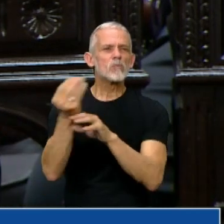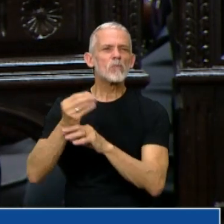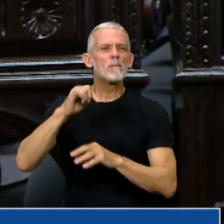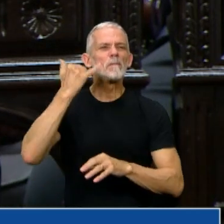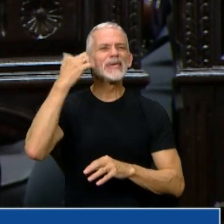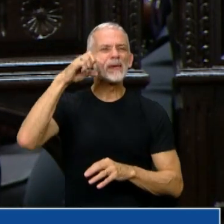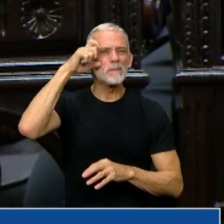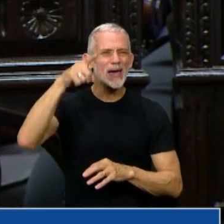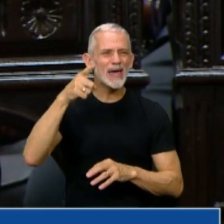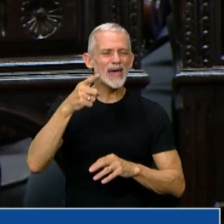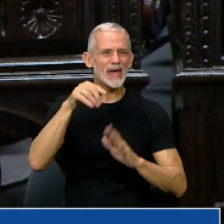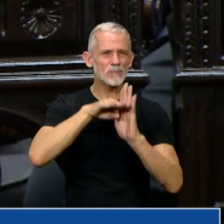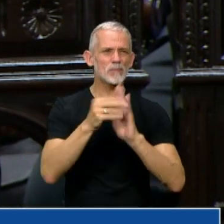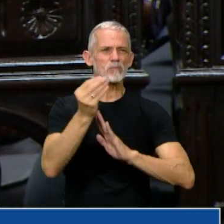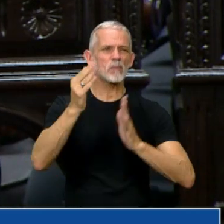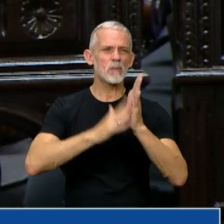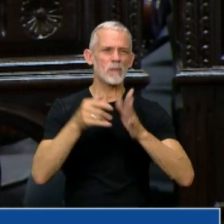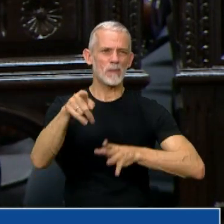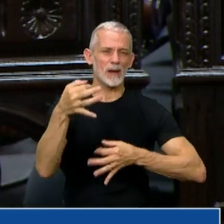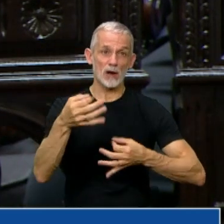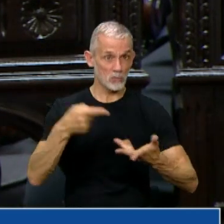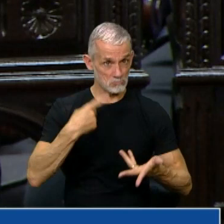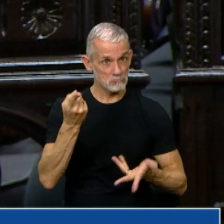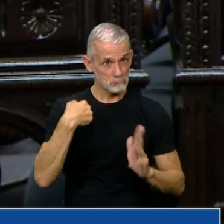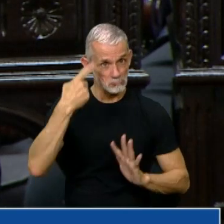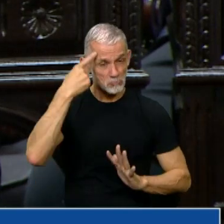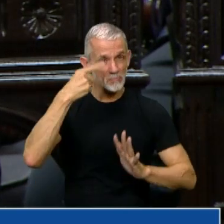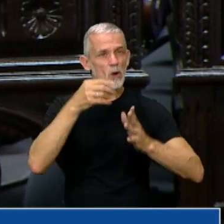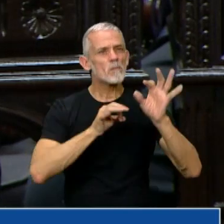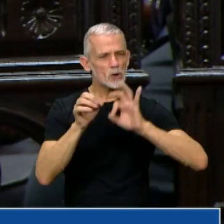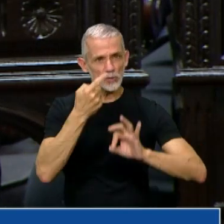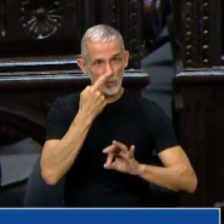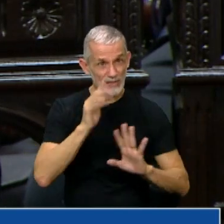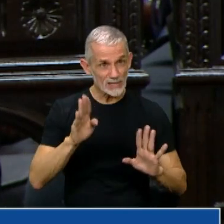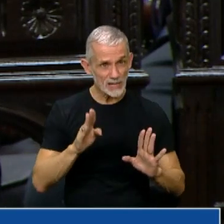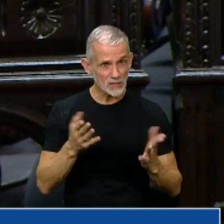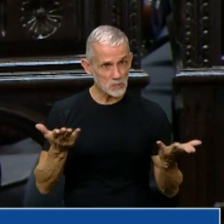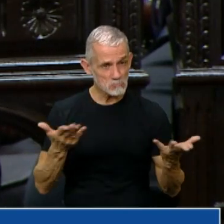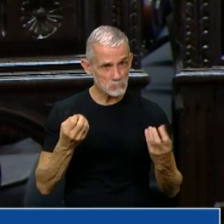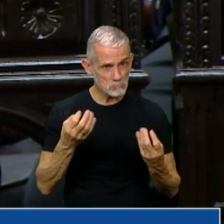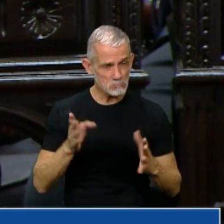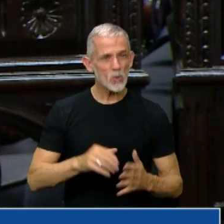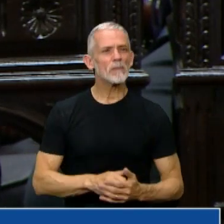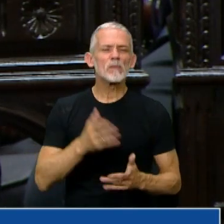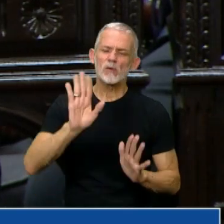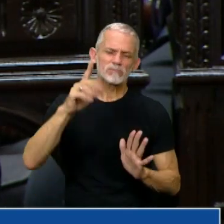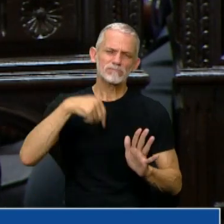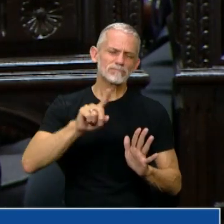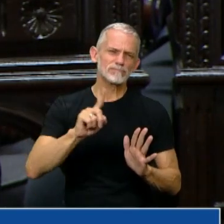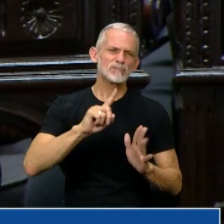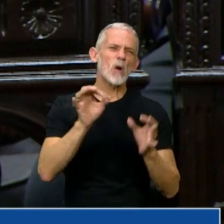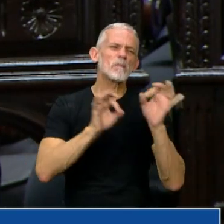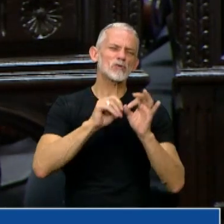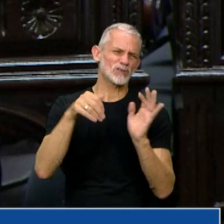PYME, una medida que yo creo muy interesante y muy importante, pero insisto, es producto